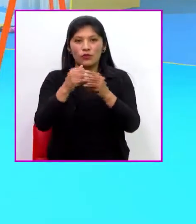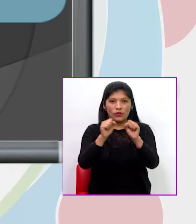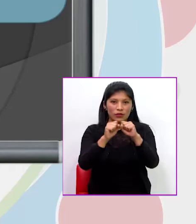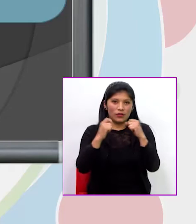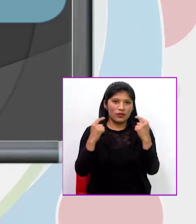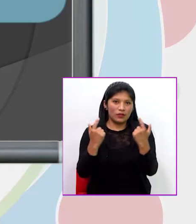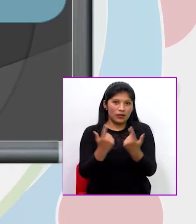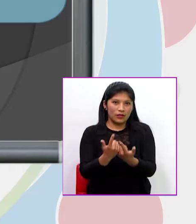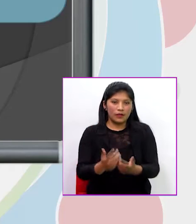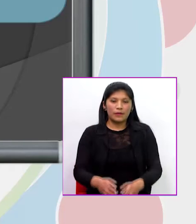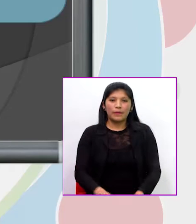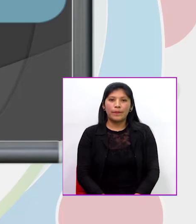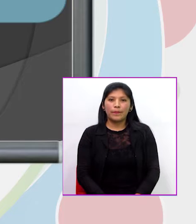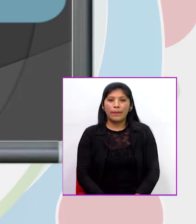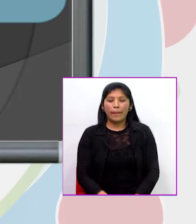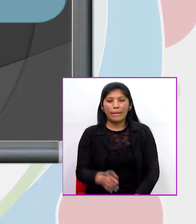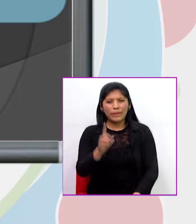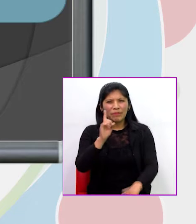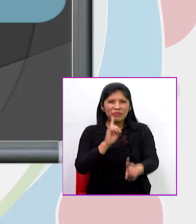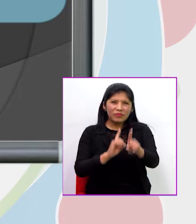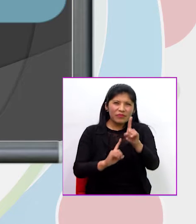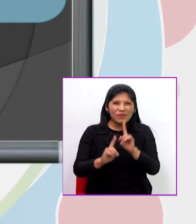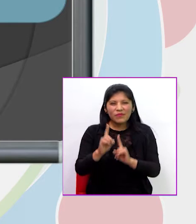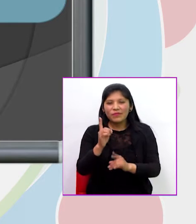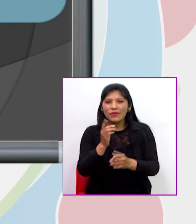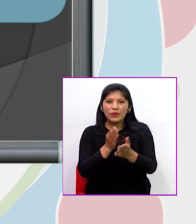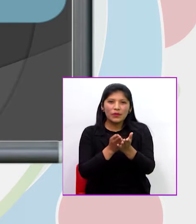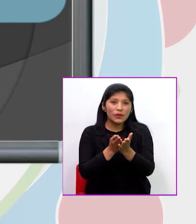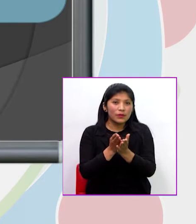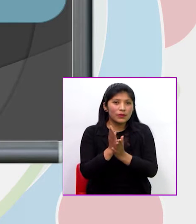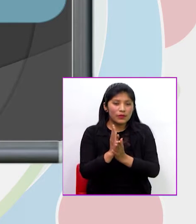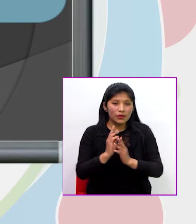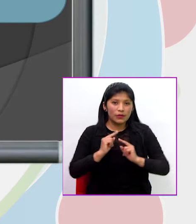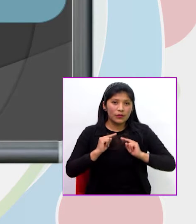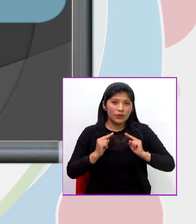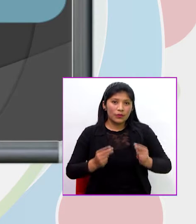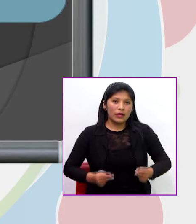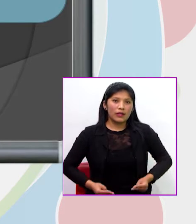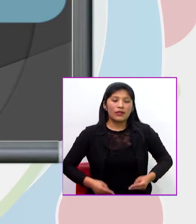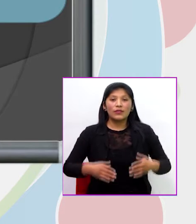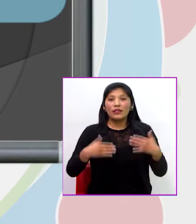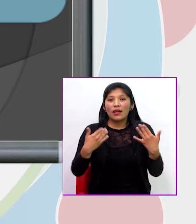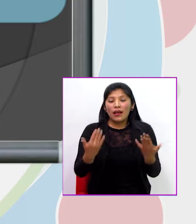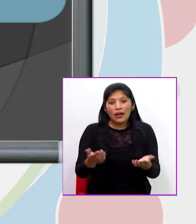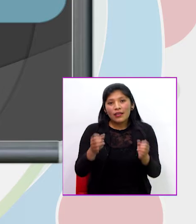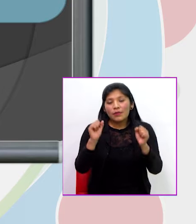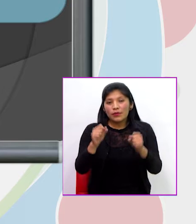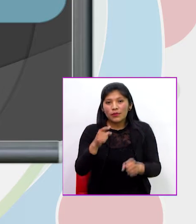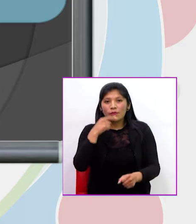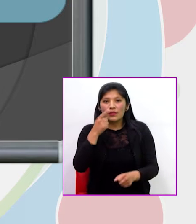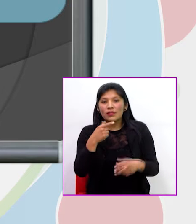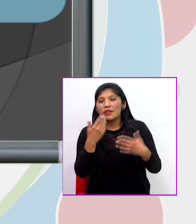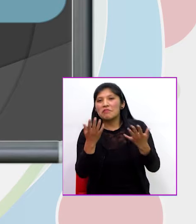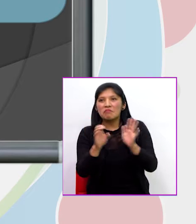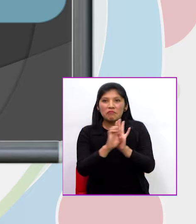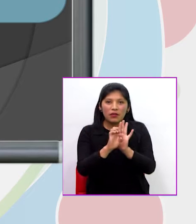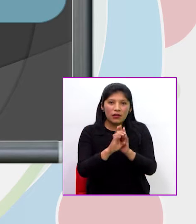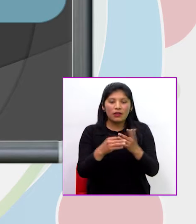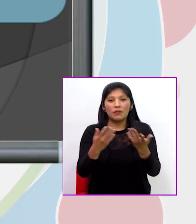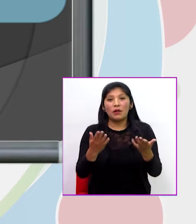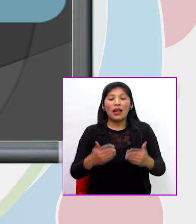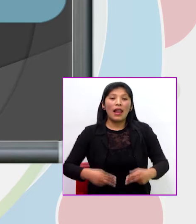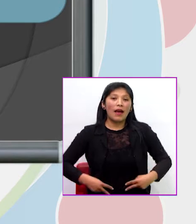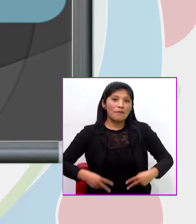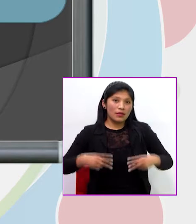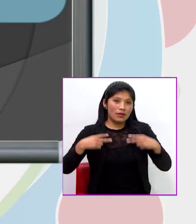sociedad. Algunos de los derechos humanos que se tienen, que podemos mencionar, son, por ejemplo, la